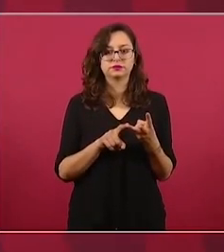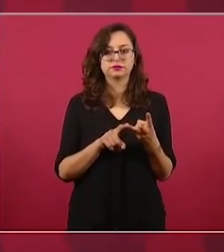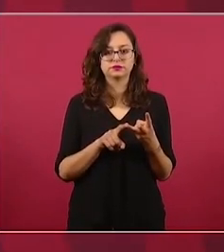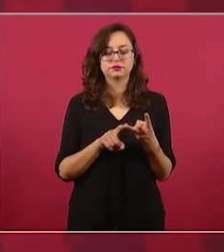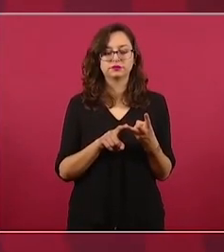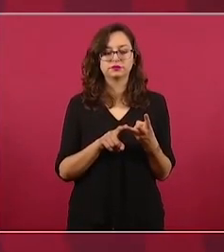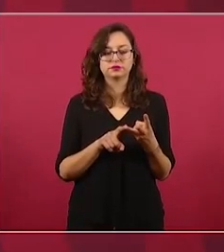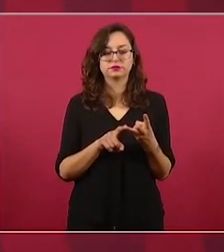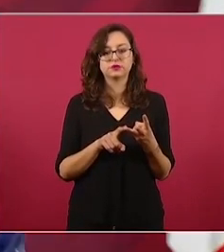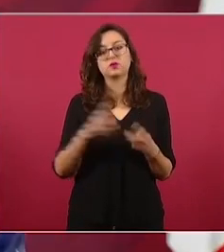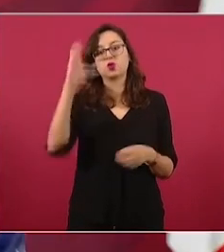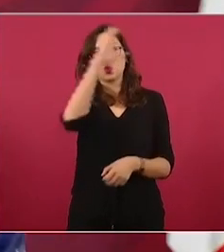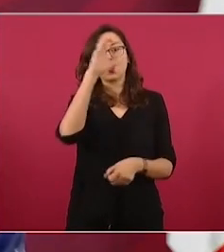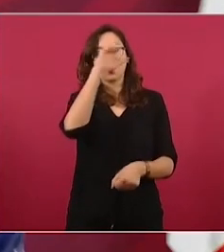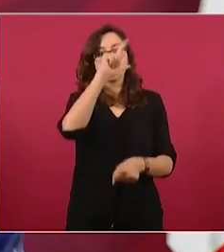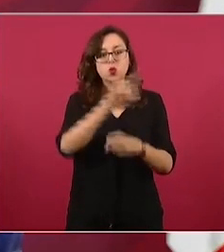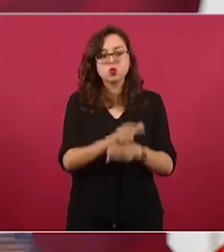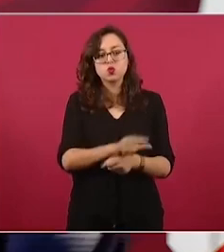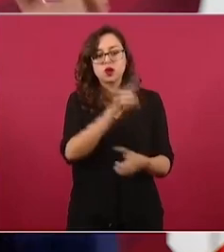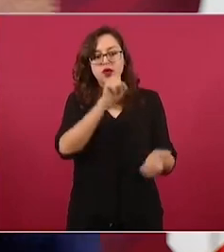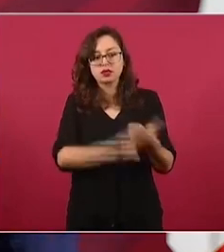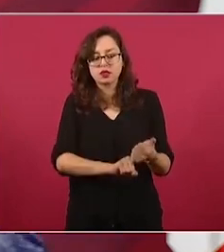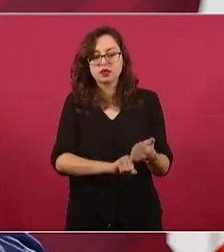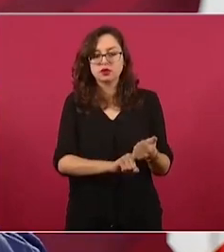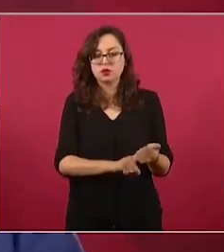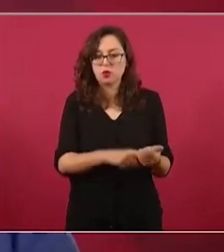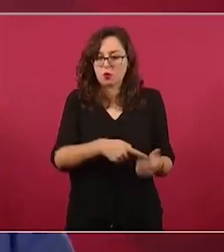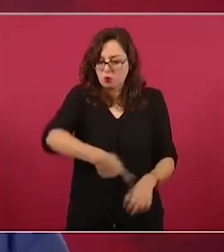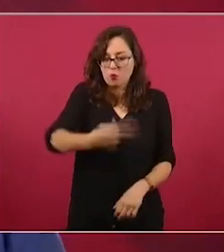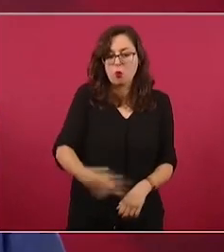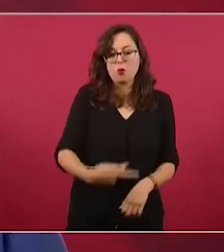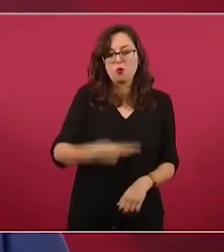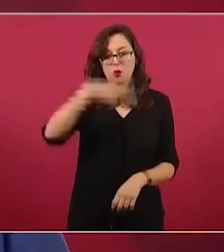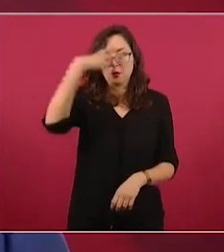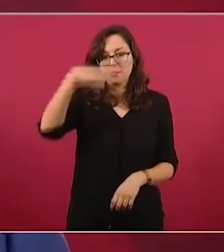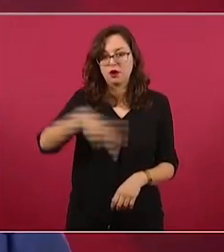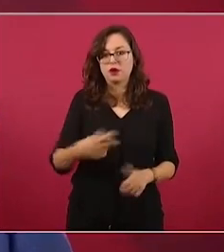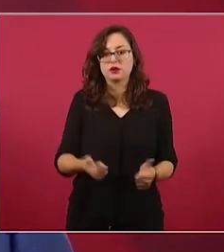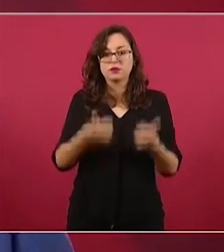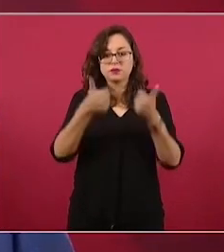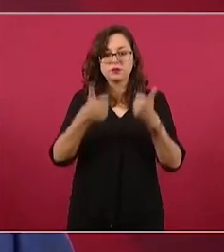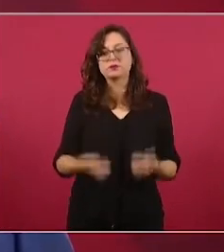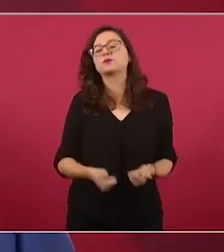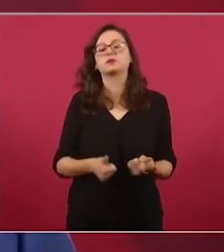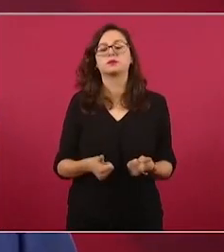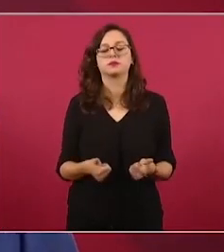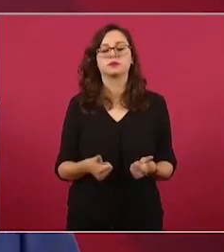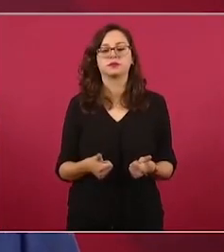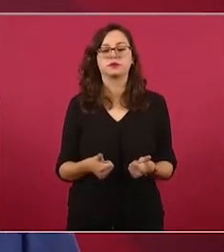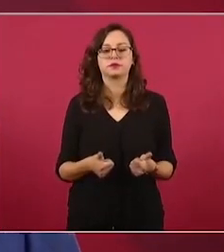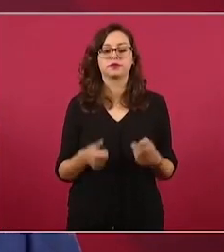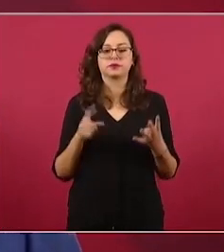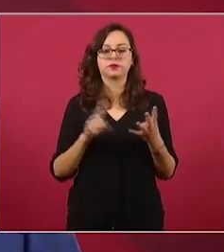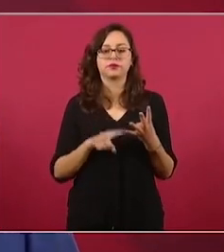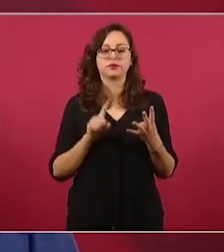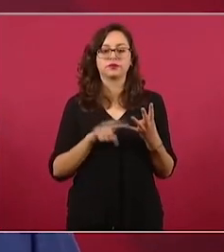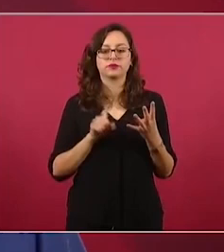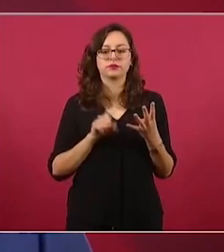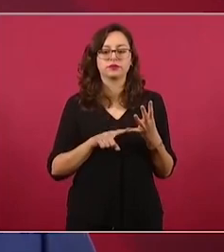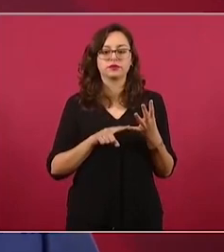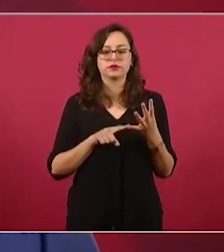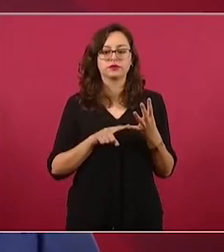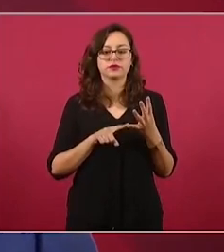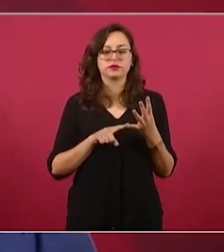es que el patrimonio cultural de Banamex se quede en México. Y la cuarta